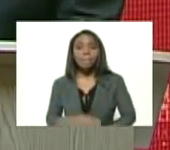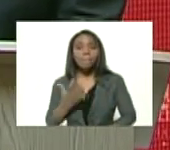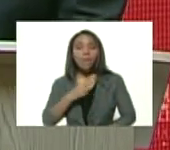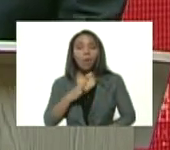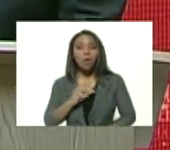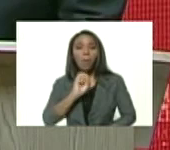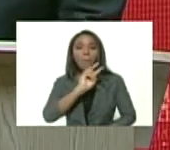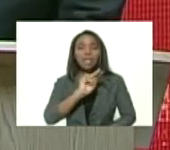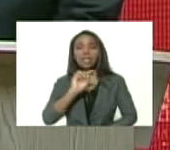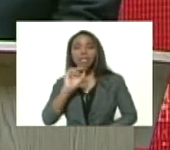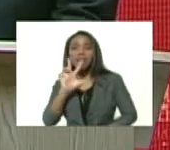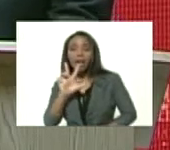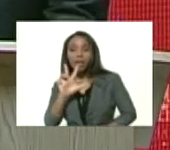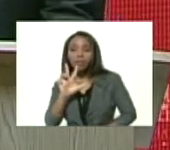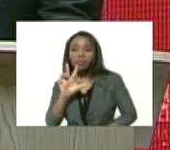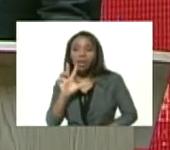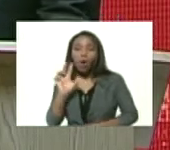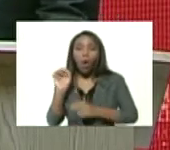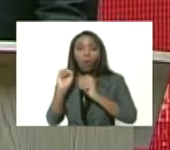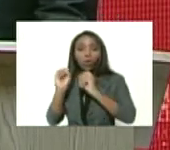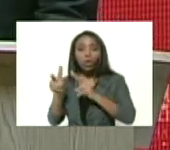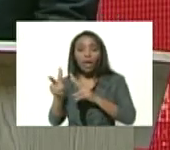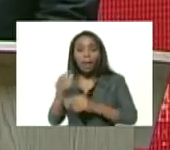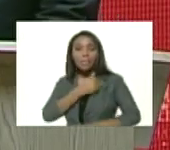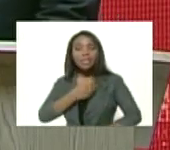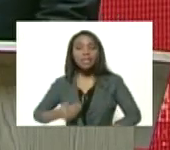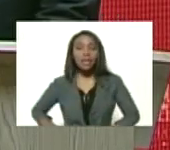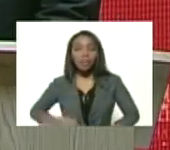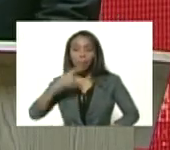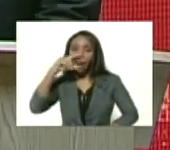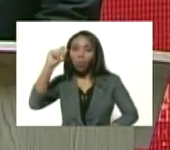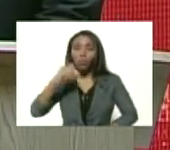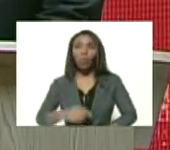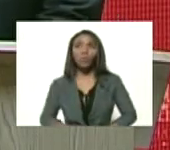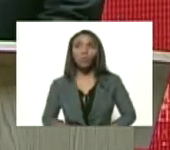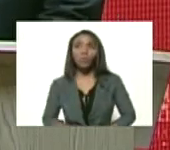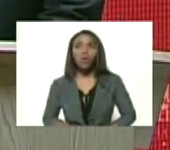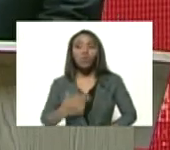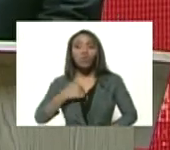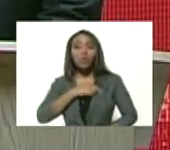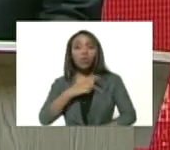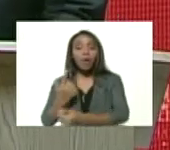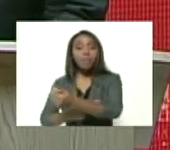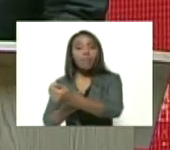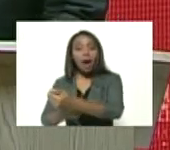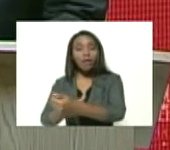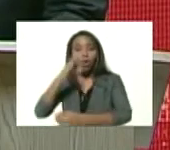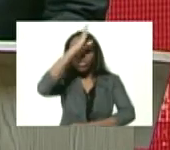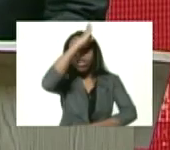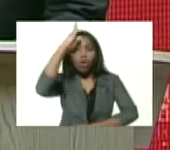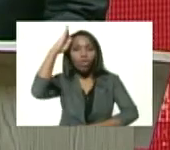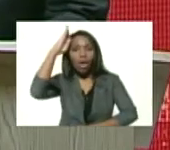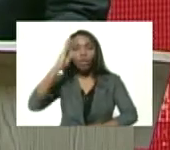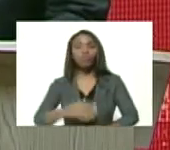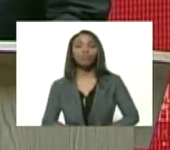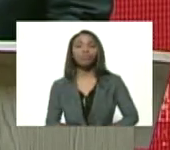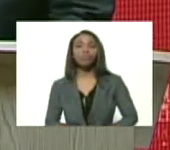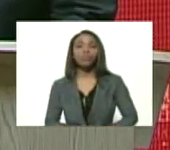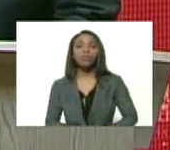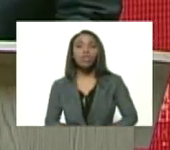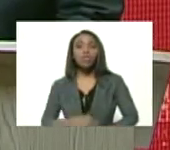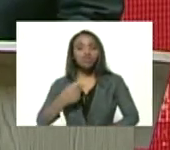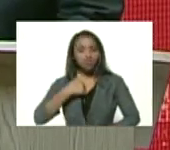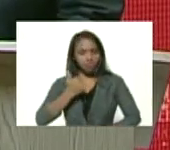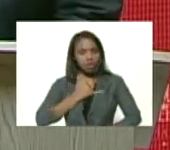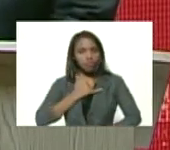ocasiones, el presidente Nicolás Maduro, nuestro hermano Diosdado Cabello, yo